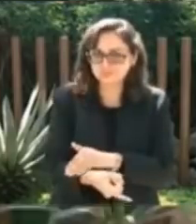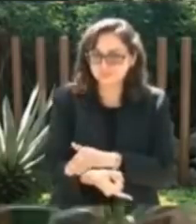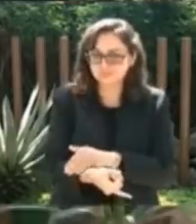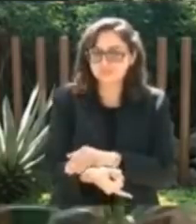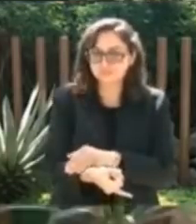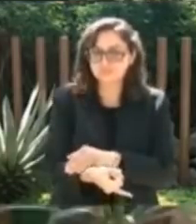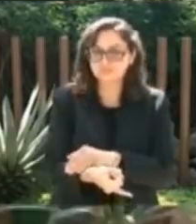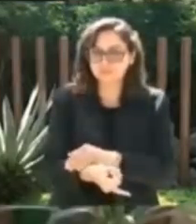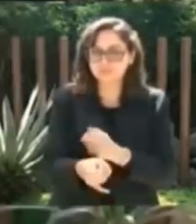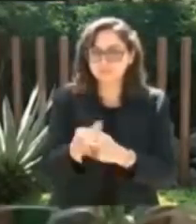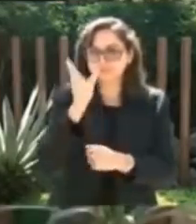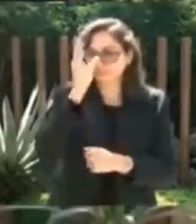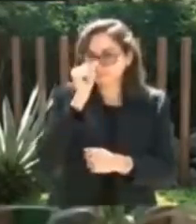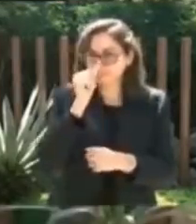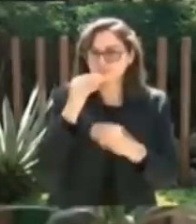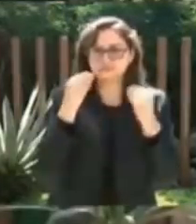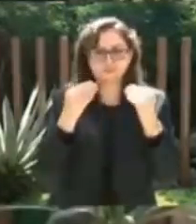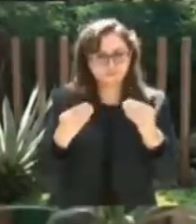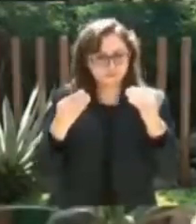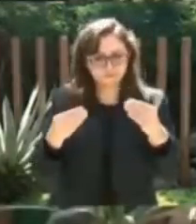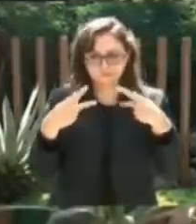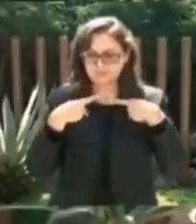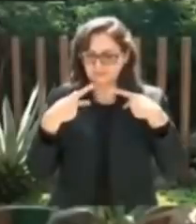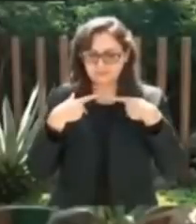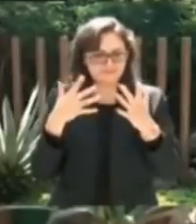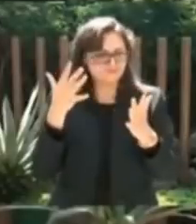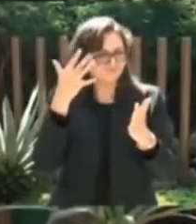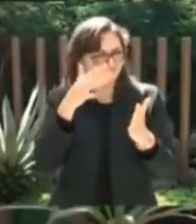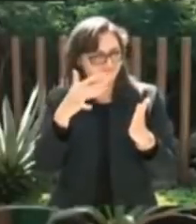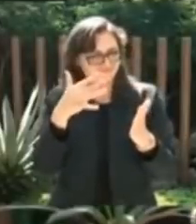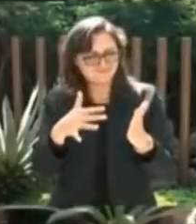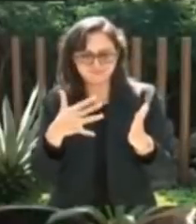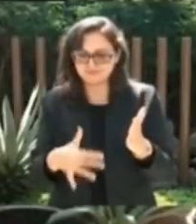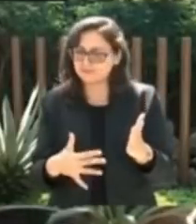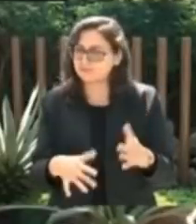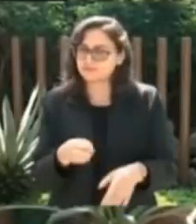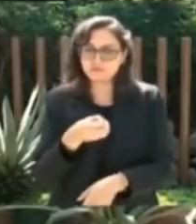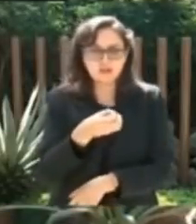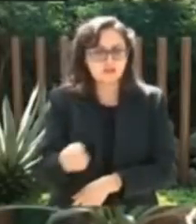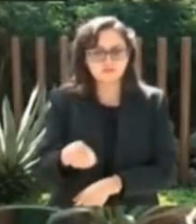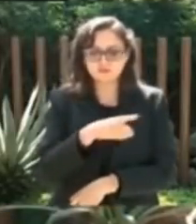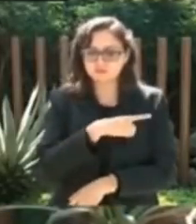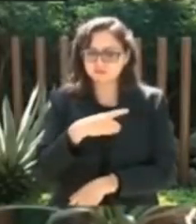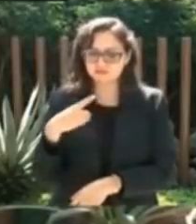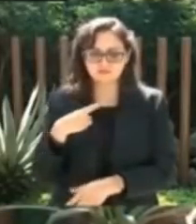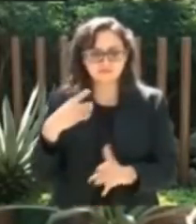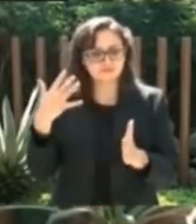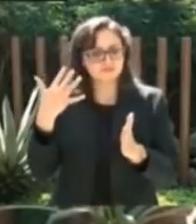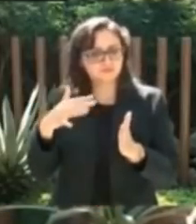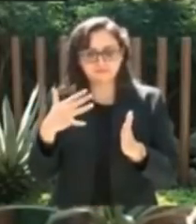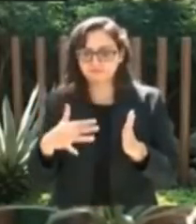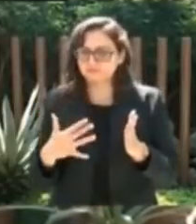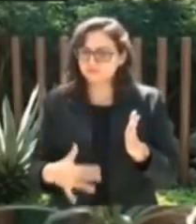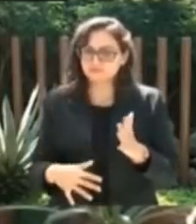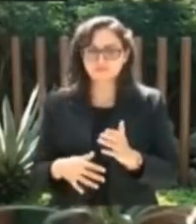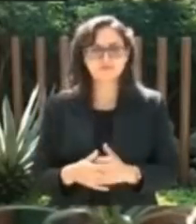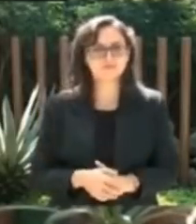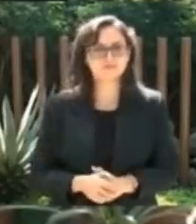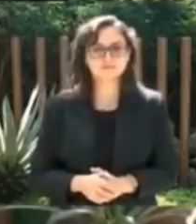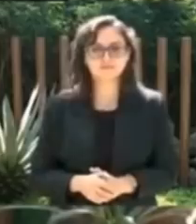muy consultada, básica, de lectura obligada.